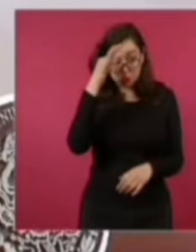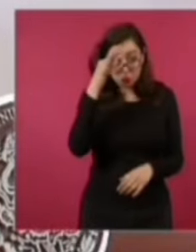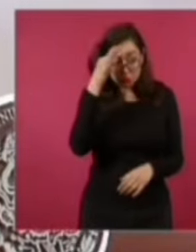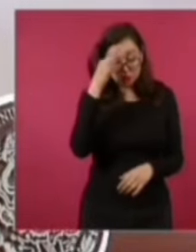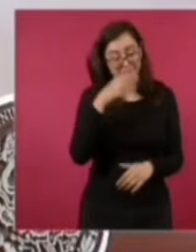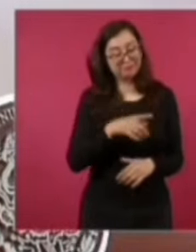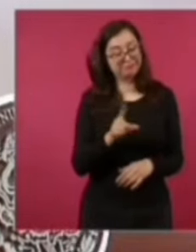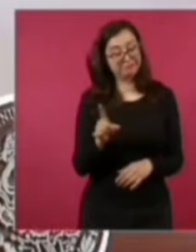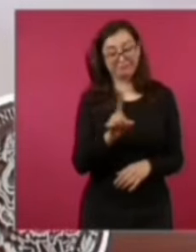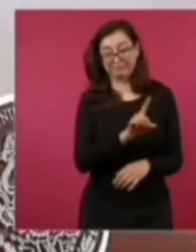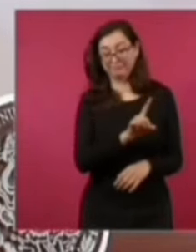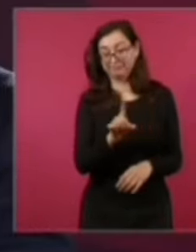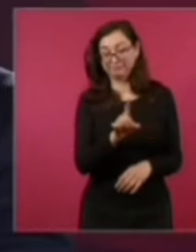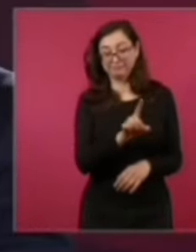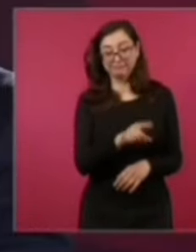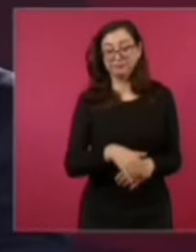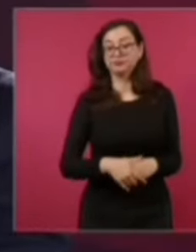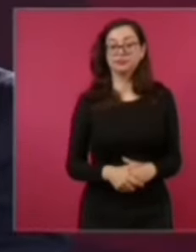México.